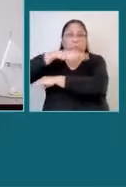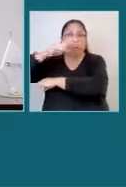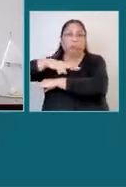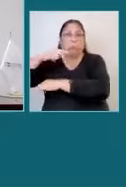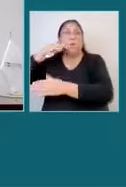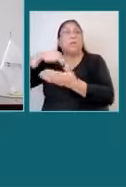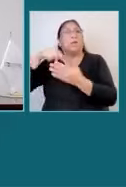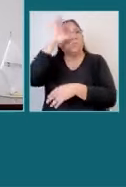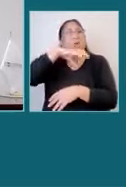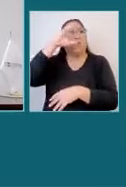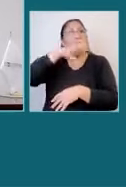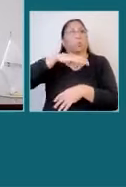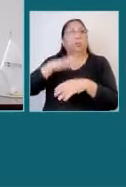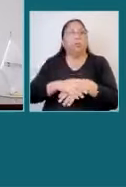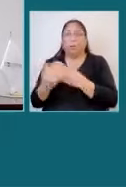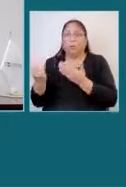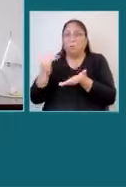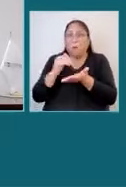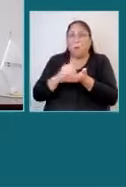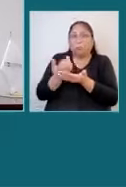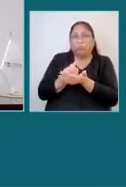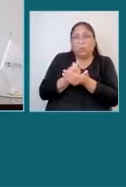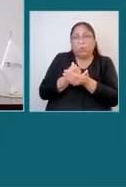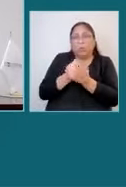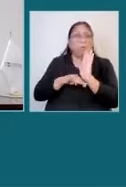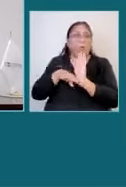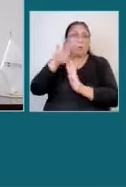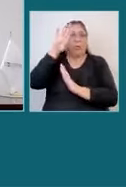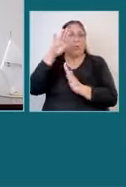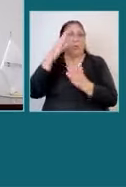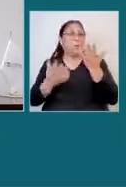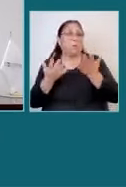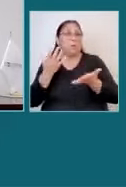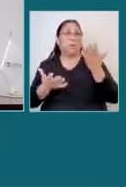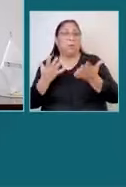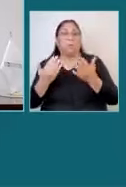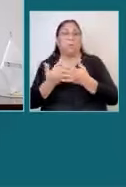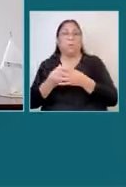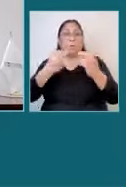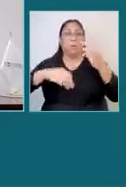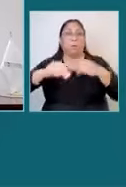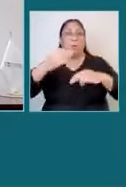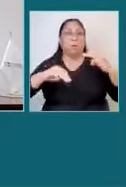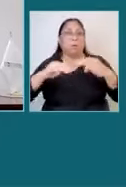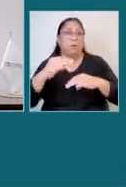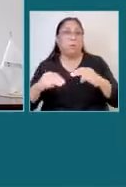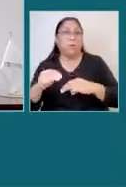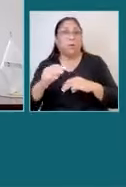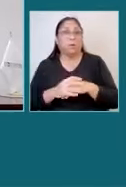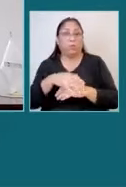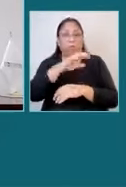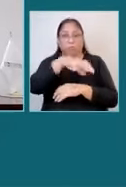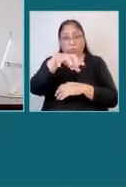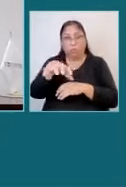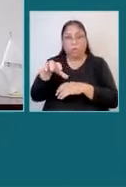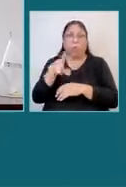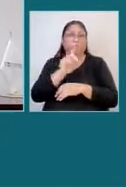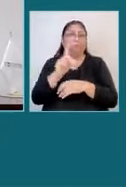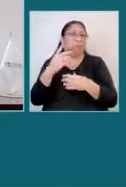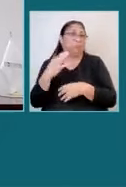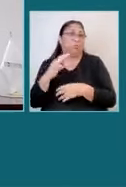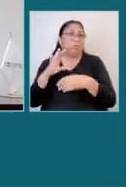en búsqueda de tickets de financiamiento más altos y que probablemente en el mercado local no